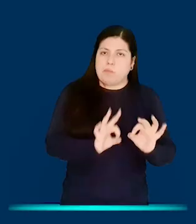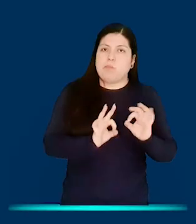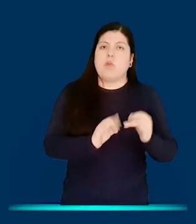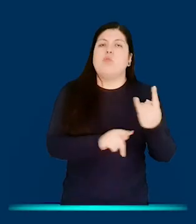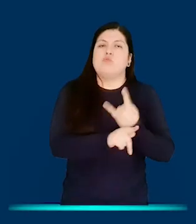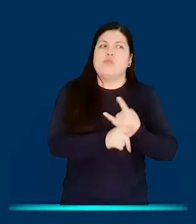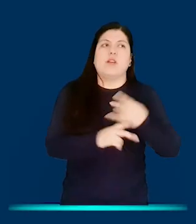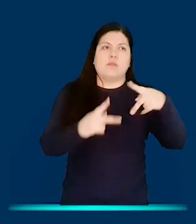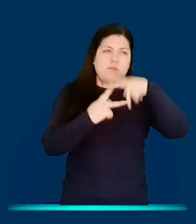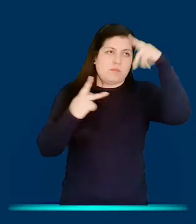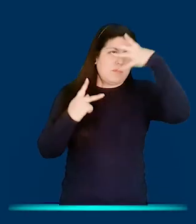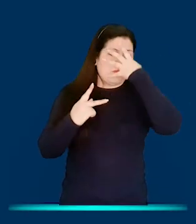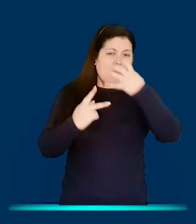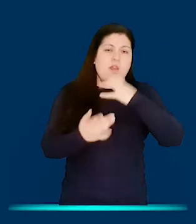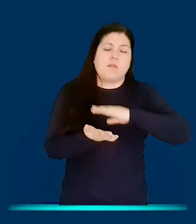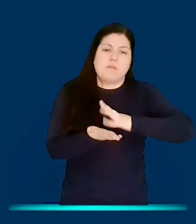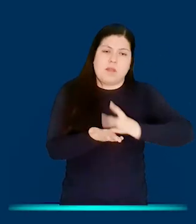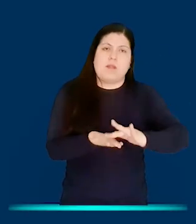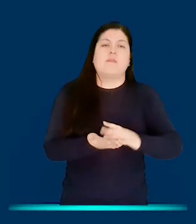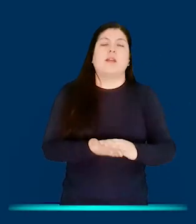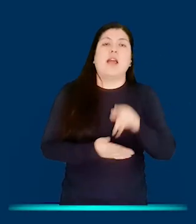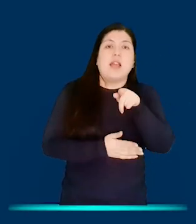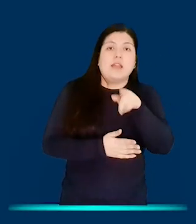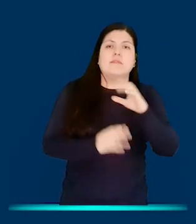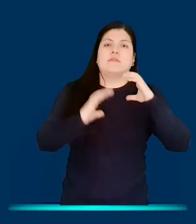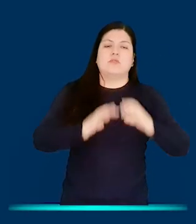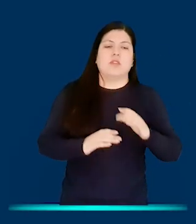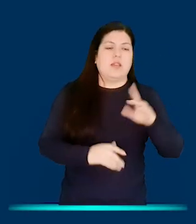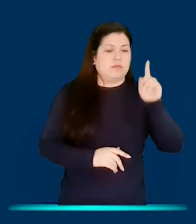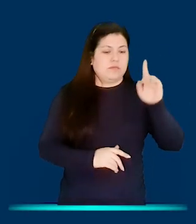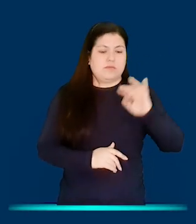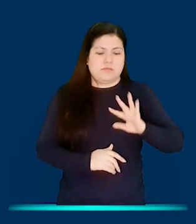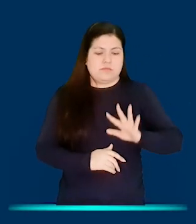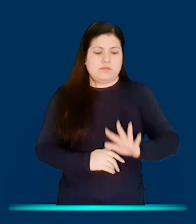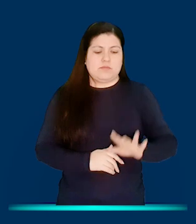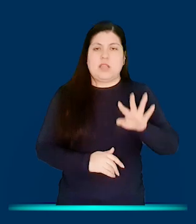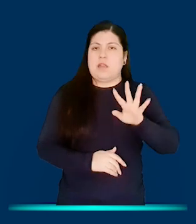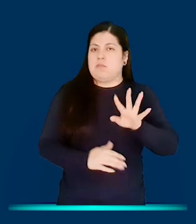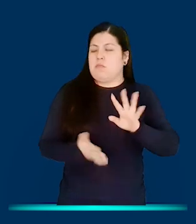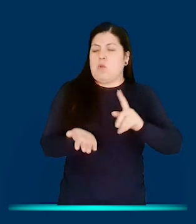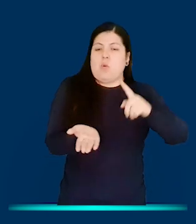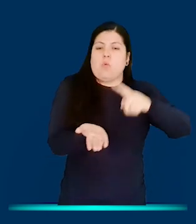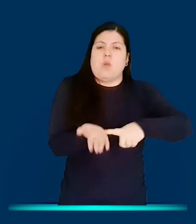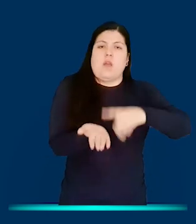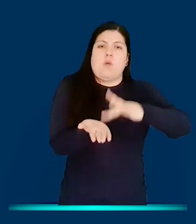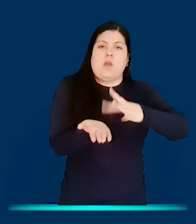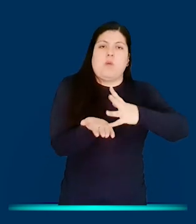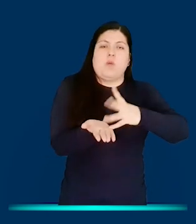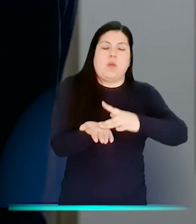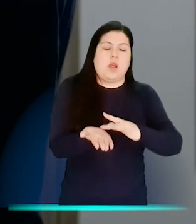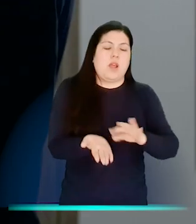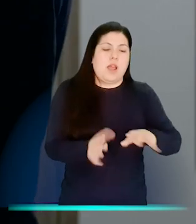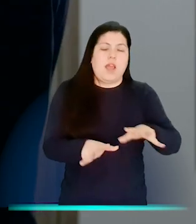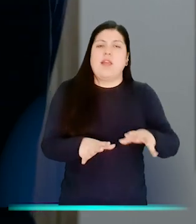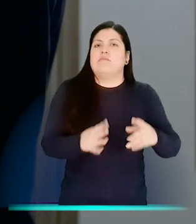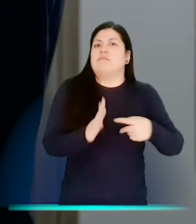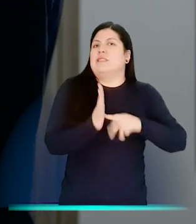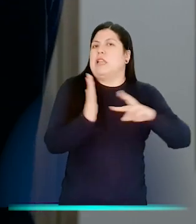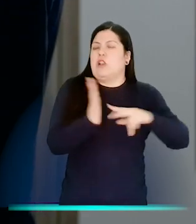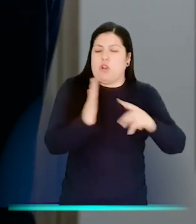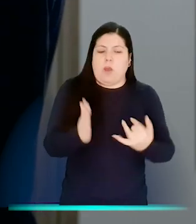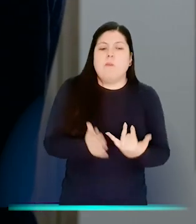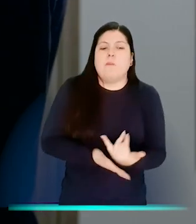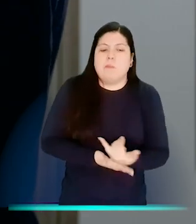hará la validación o la autenticación biométrica de los ciudadanos. El ciudadano tendrá que poner su huella dactilar en unas